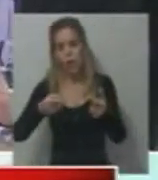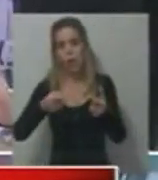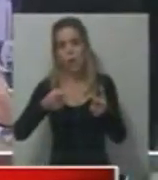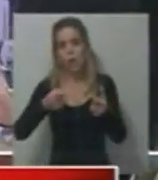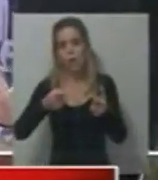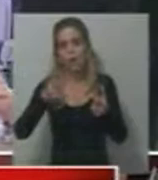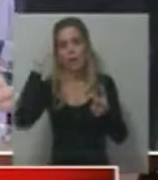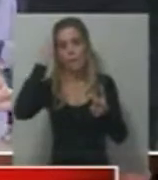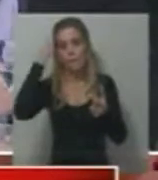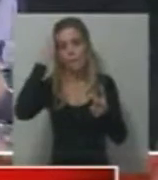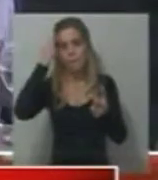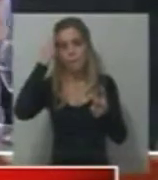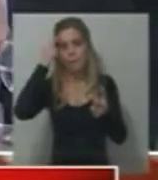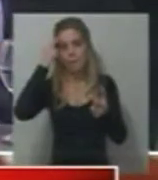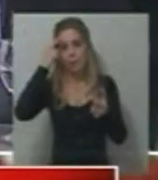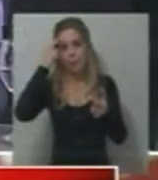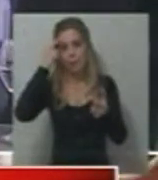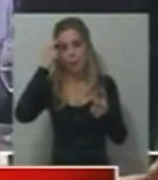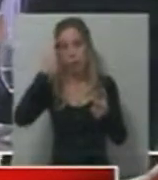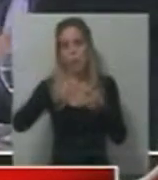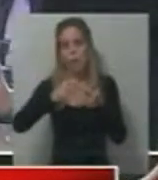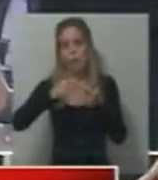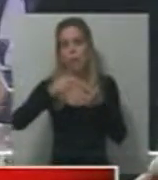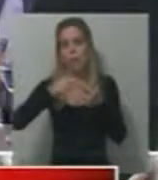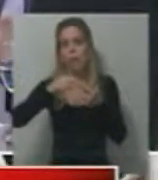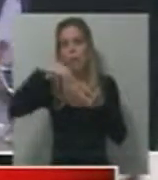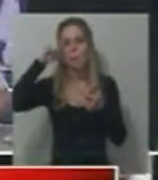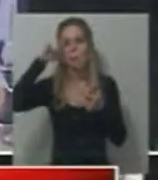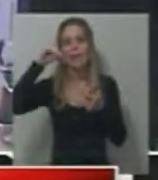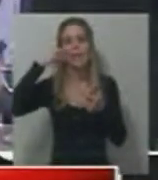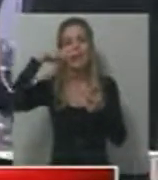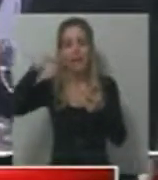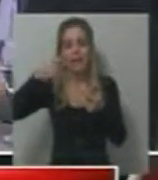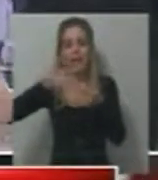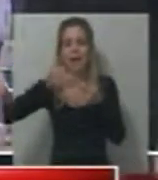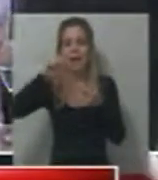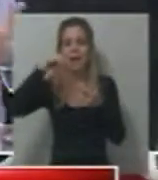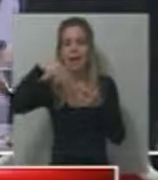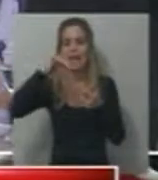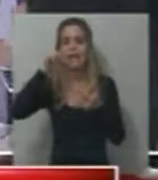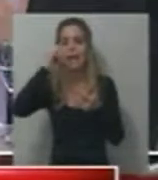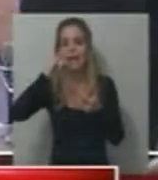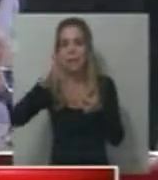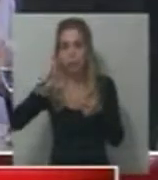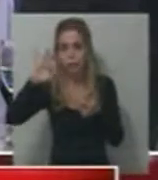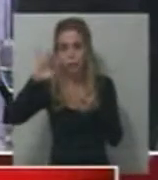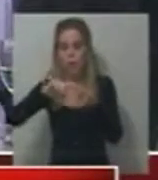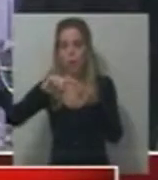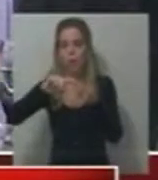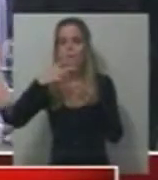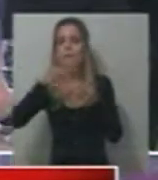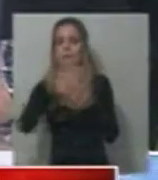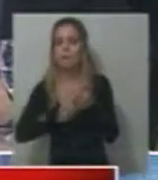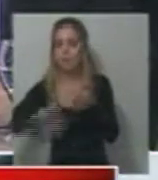está pensando en Daniel Scioli. Llamémosle Aval Medina, Randazzo, Tomada, Lorenzino, Vudú, Alac, te estoy